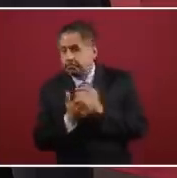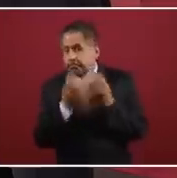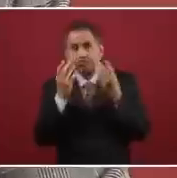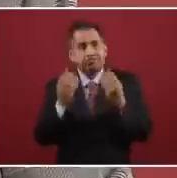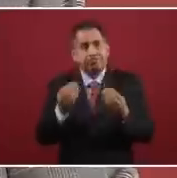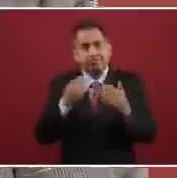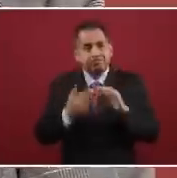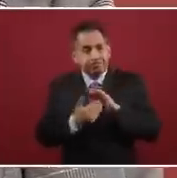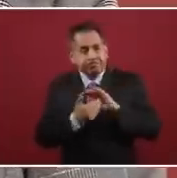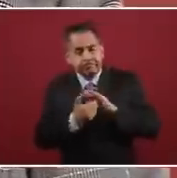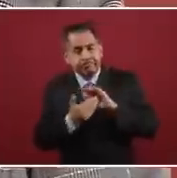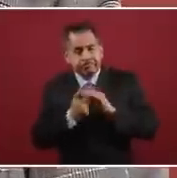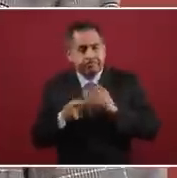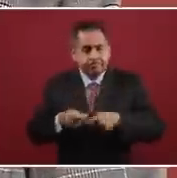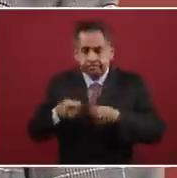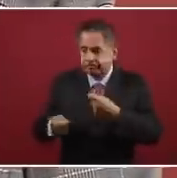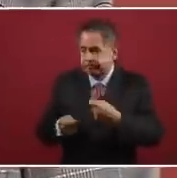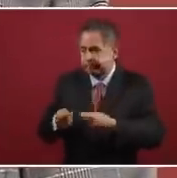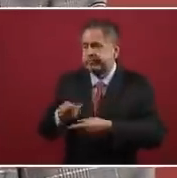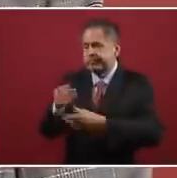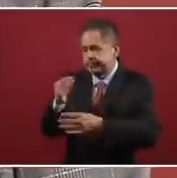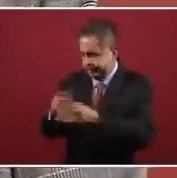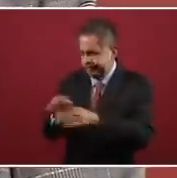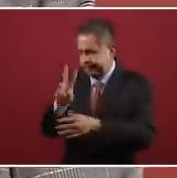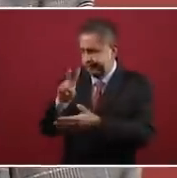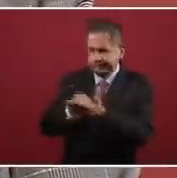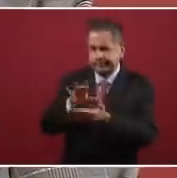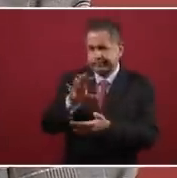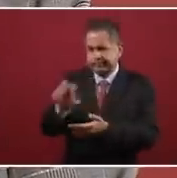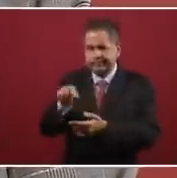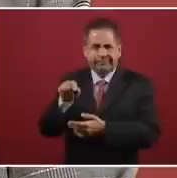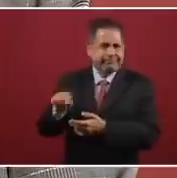Si bien hemos atendido estos 3.500